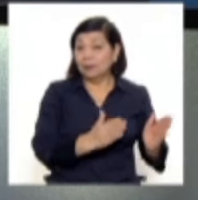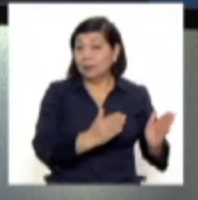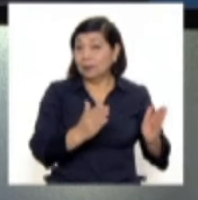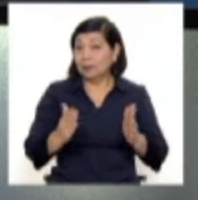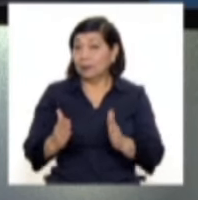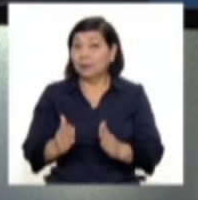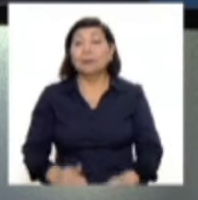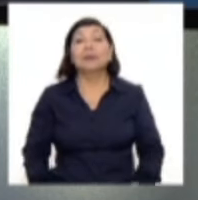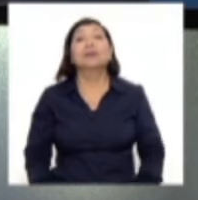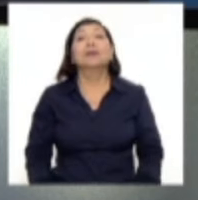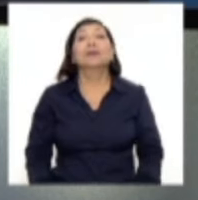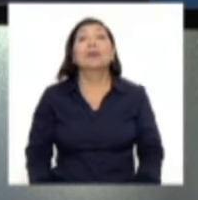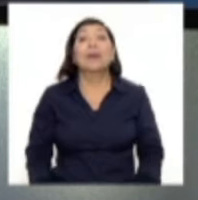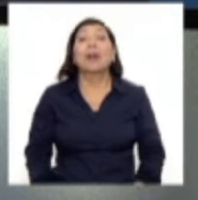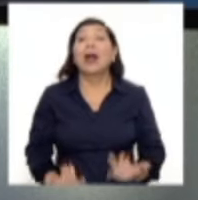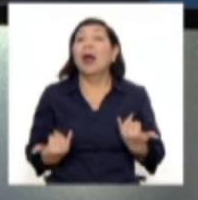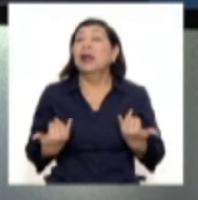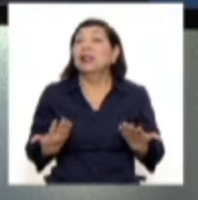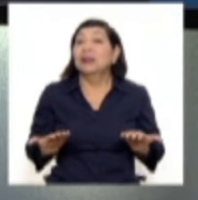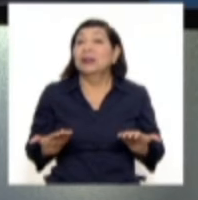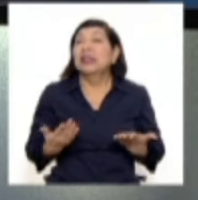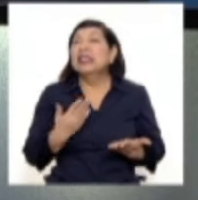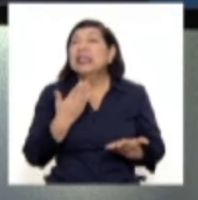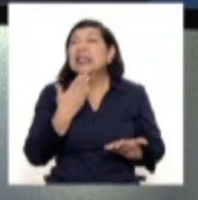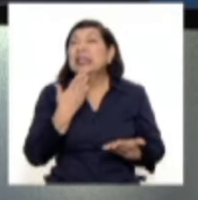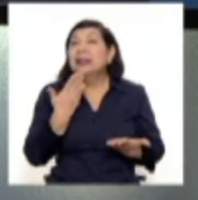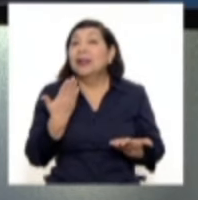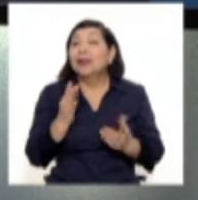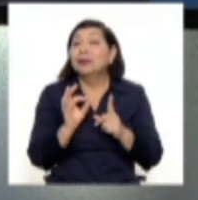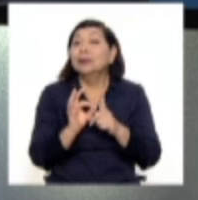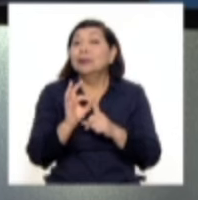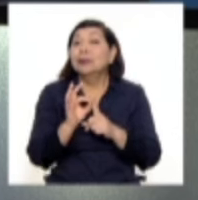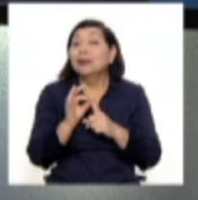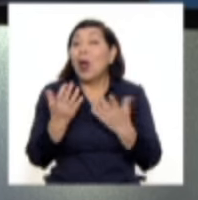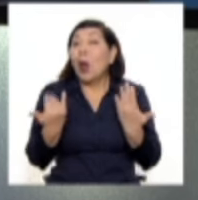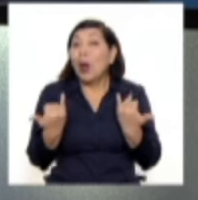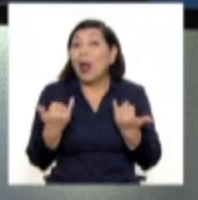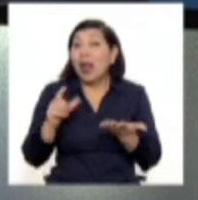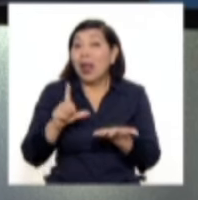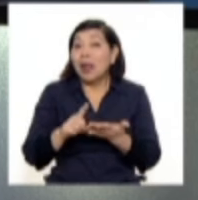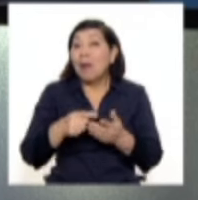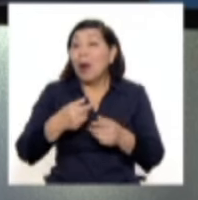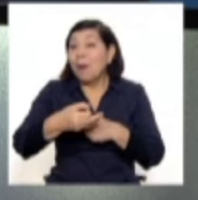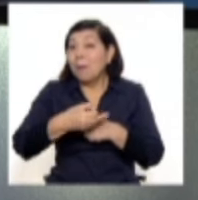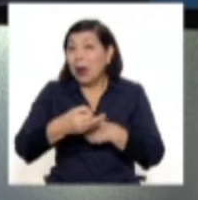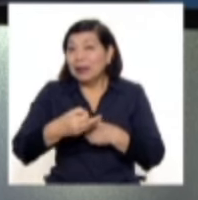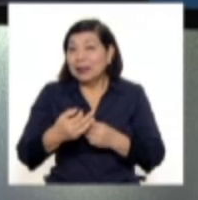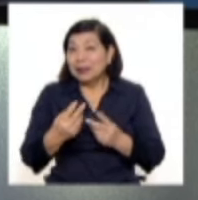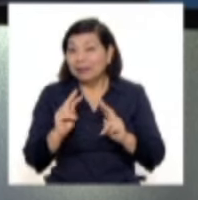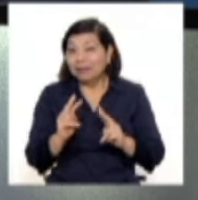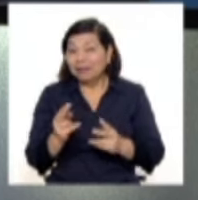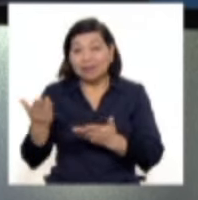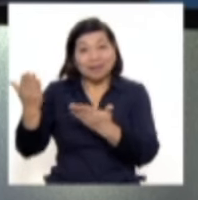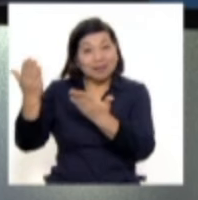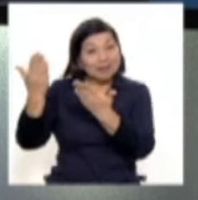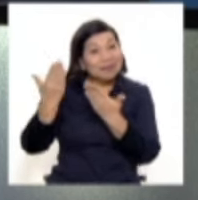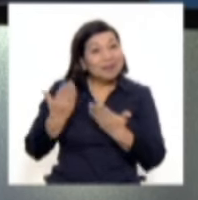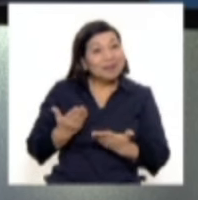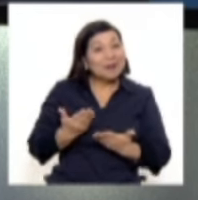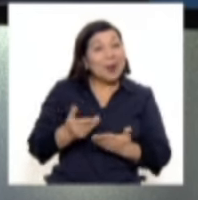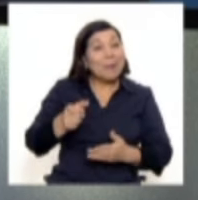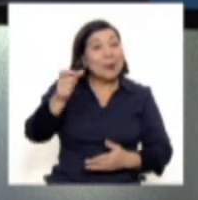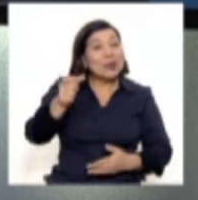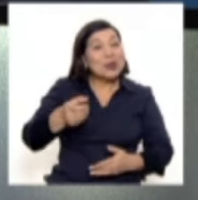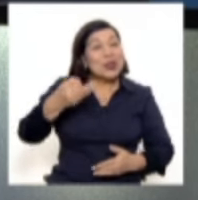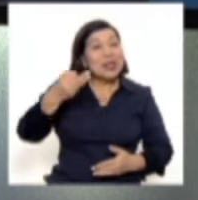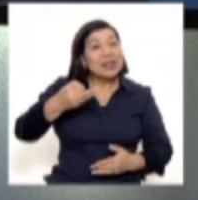7:32 de la mañana amigos es momento de conocer el pronóstico del tiempo tanto en Lima como a nivel nacional Así que le damos la bienvenida a la